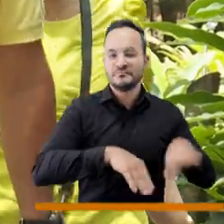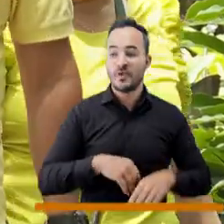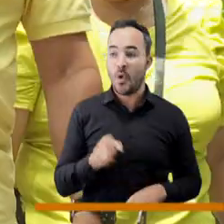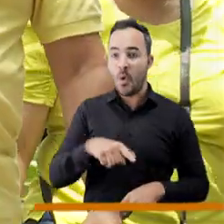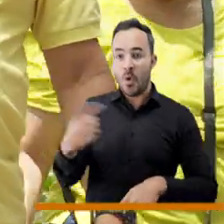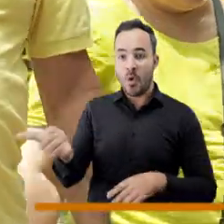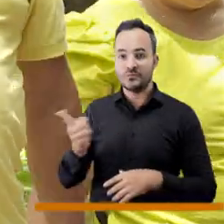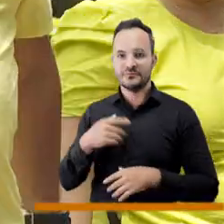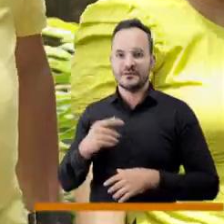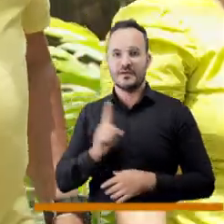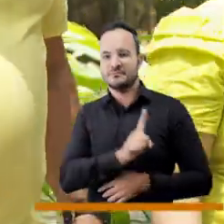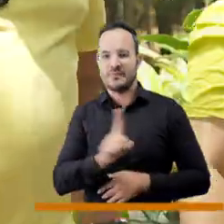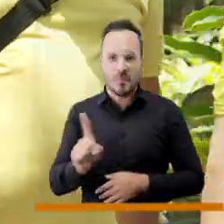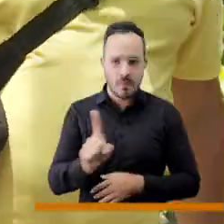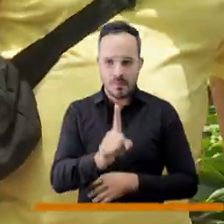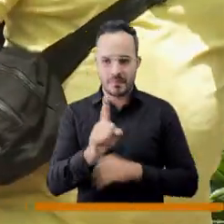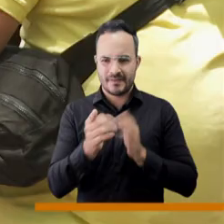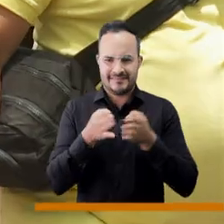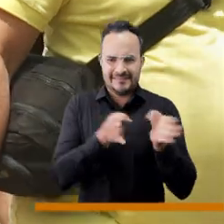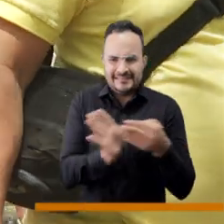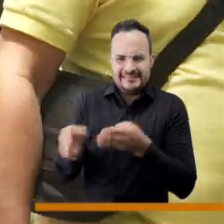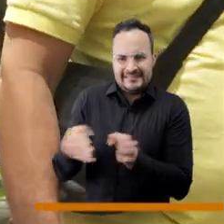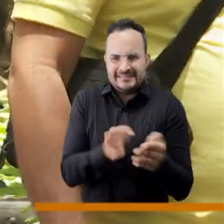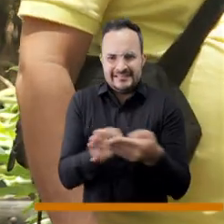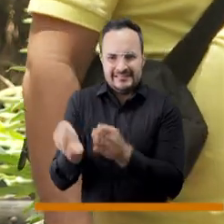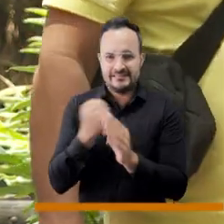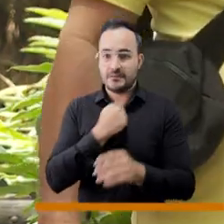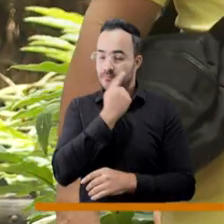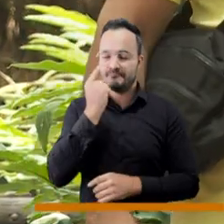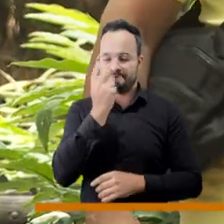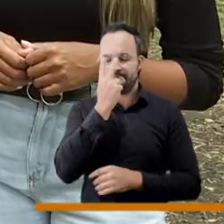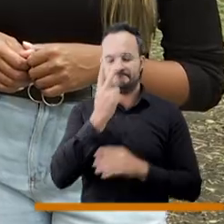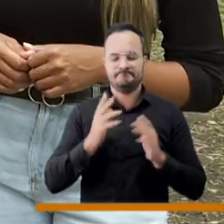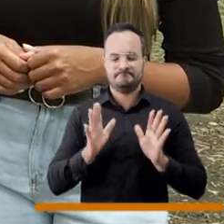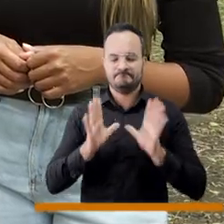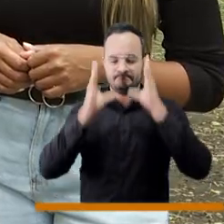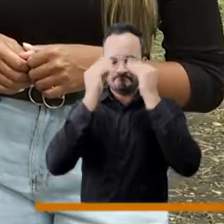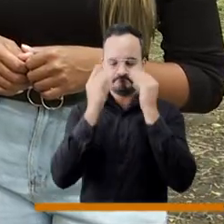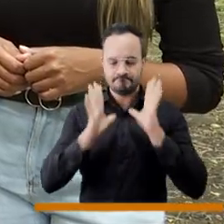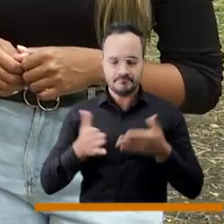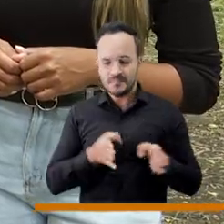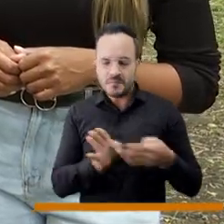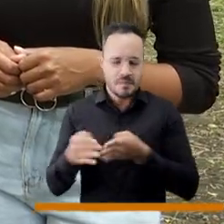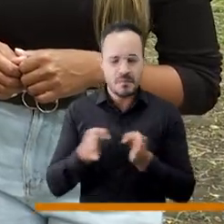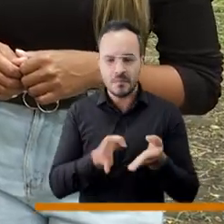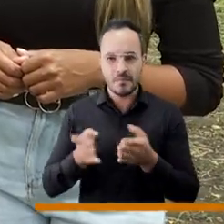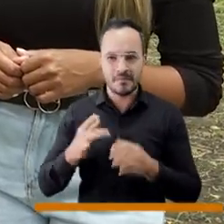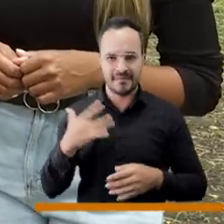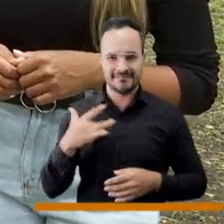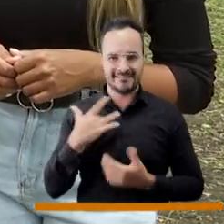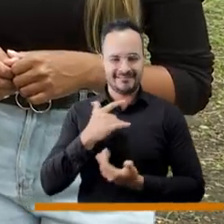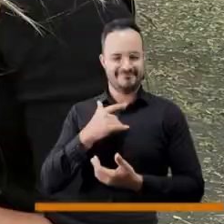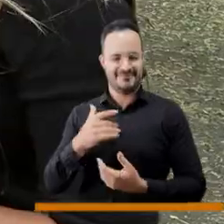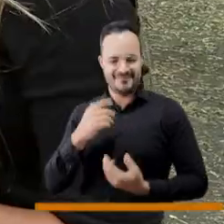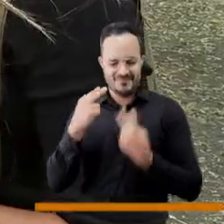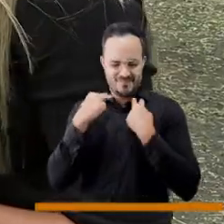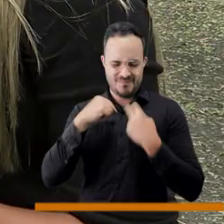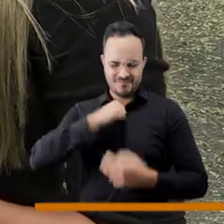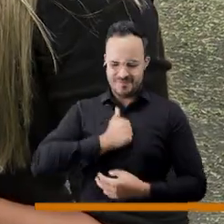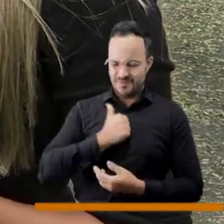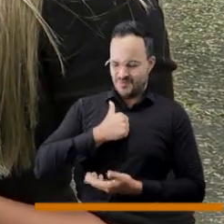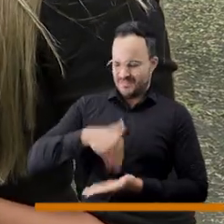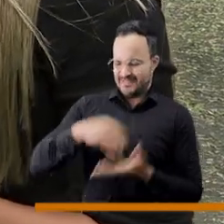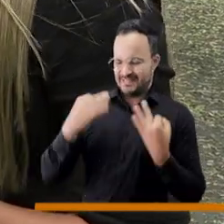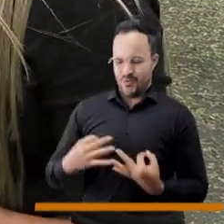donde vamos a tener esa conexión con nosotros mismos y a vencer temores de alguna manera. O